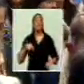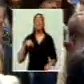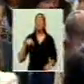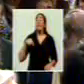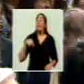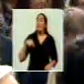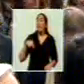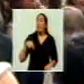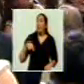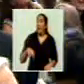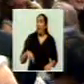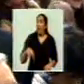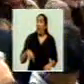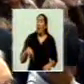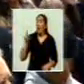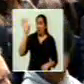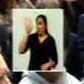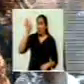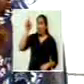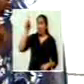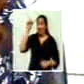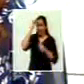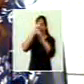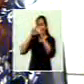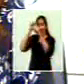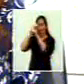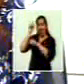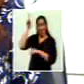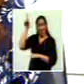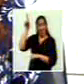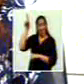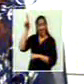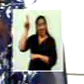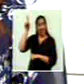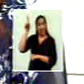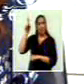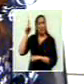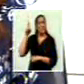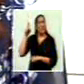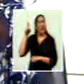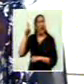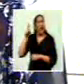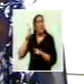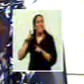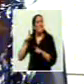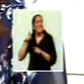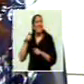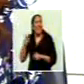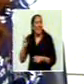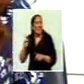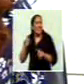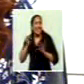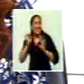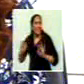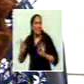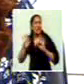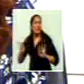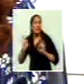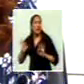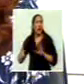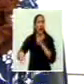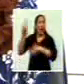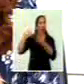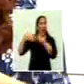de Grecia está viviendo una situación casi idéntica, yo diría idéntica, a la que nosotros vivimos en el